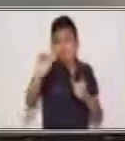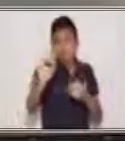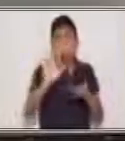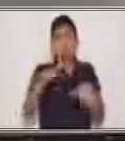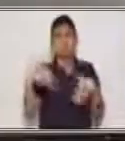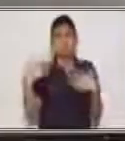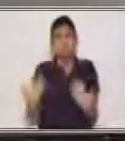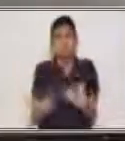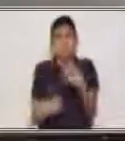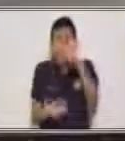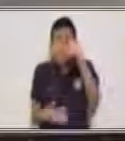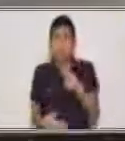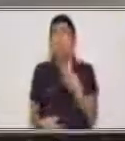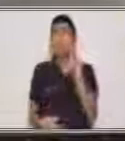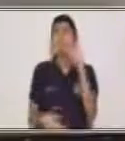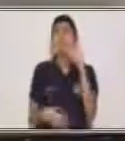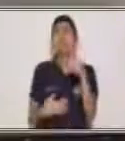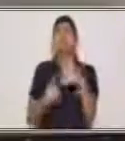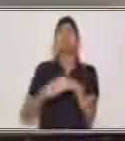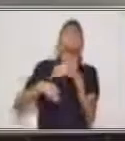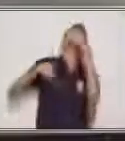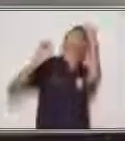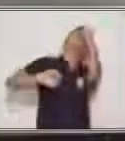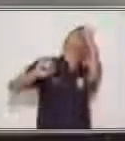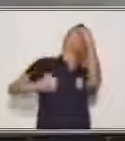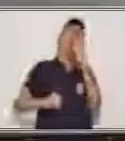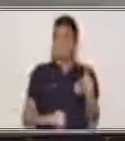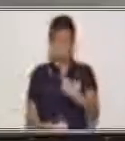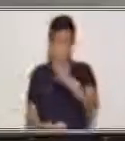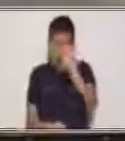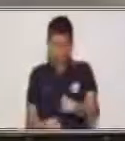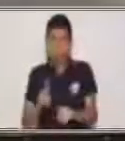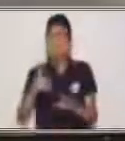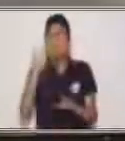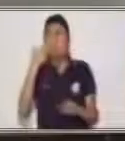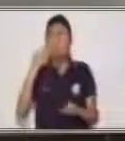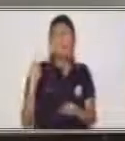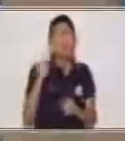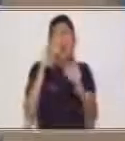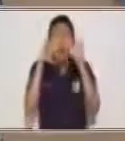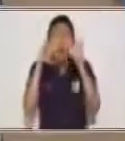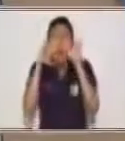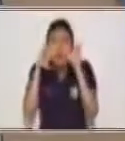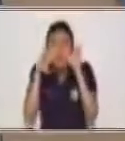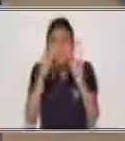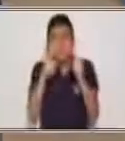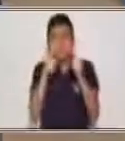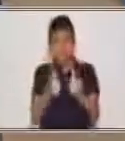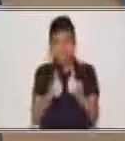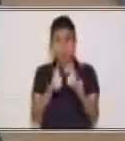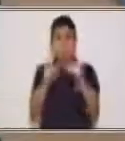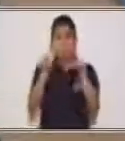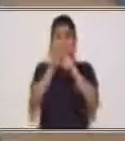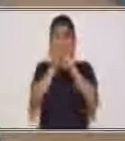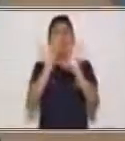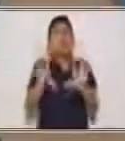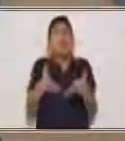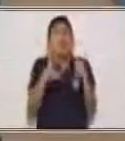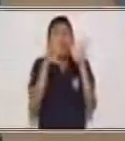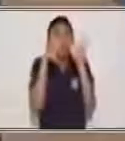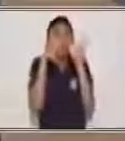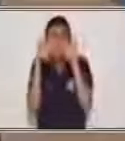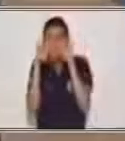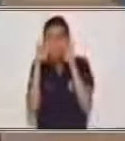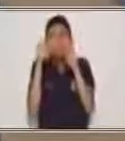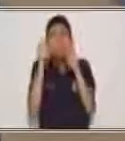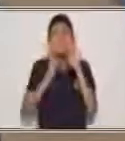Porque para poder hacer un experimento o tener un nuevo conocimiento, lo primero que tengo que hacer es observar bien y percibir por medio de todos